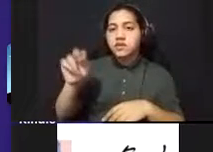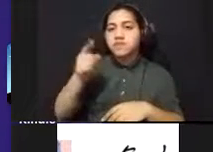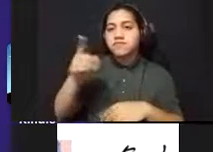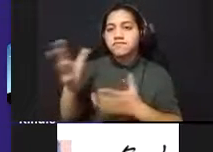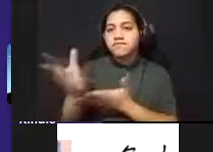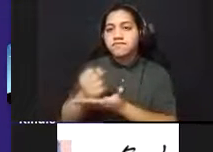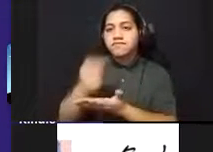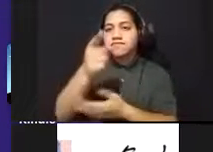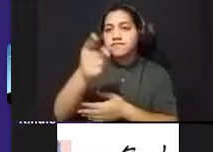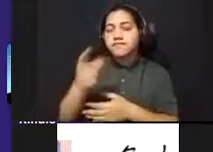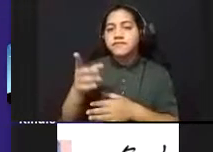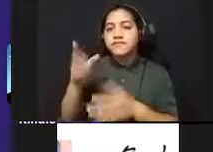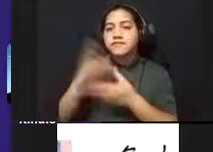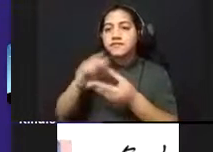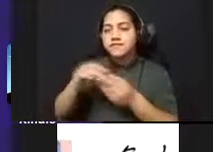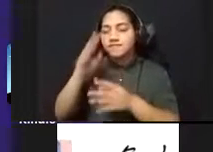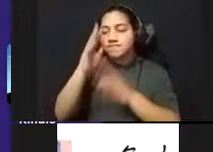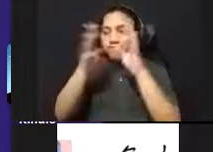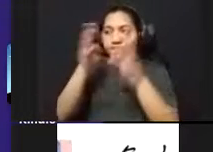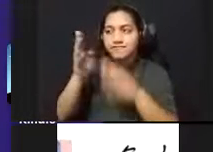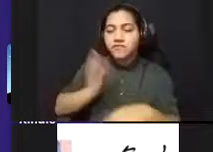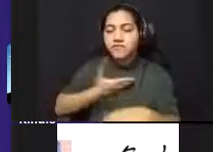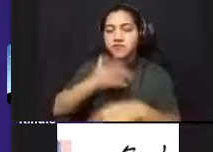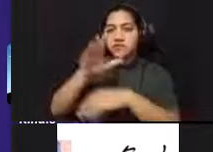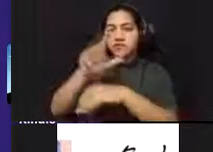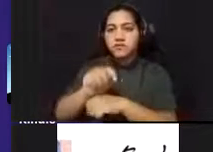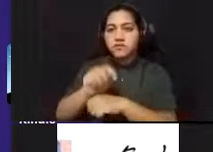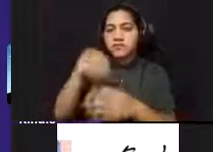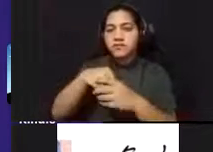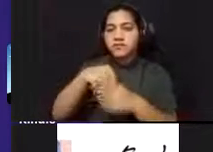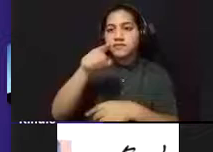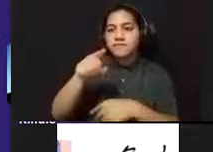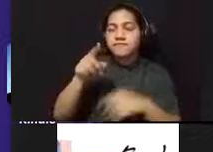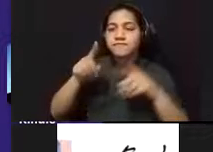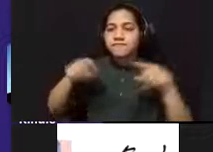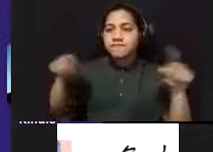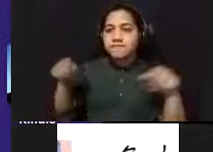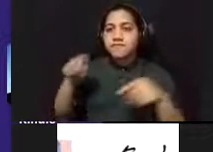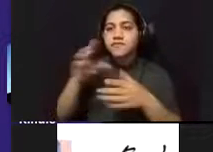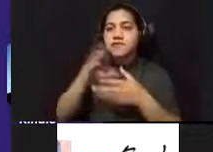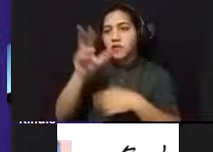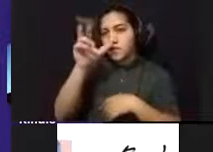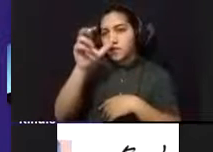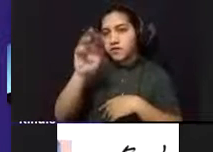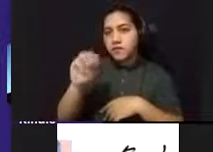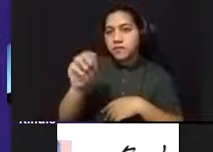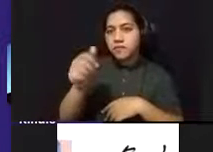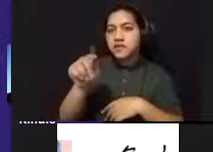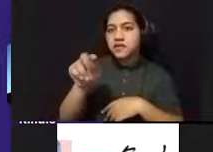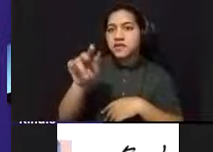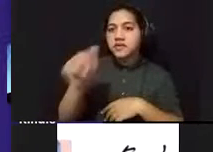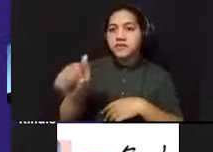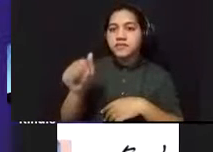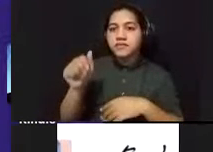textos creativos de nuestro folclore, entre estos varias versiones de la cucarachita Martina.